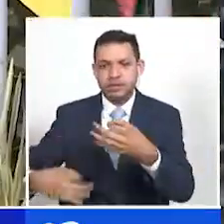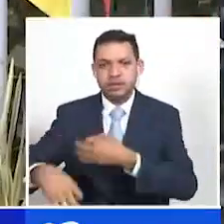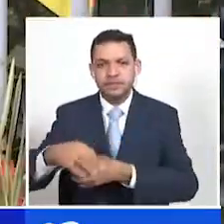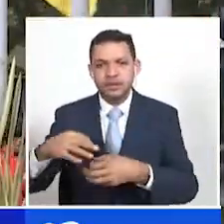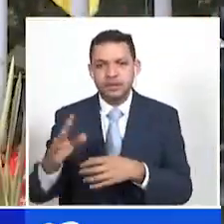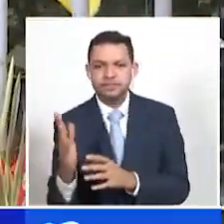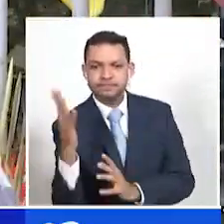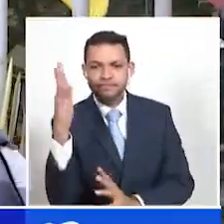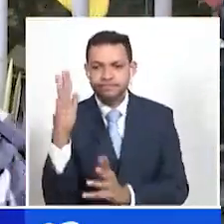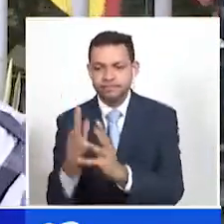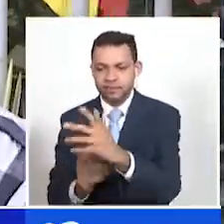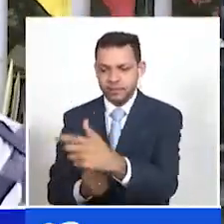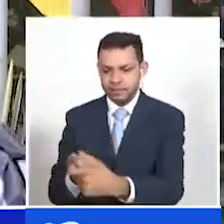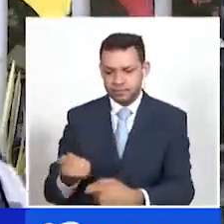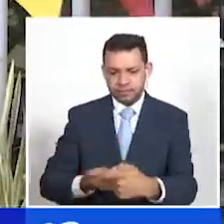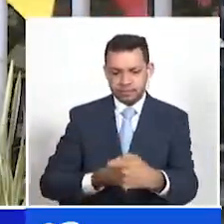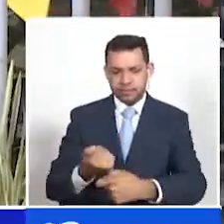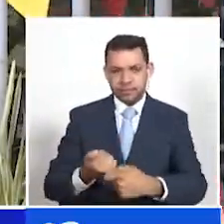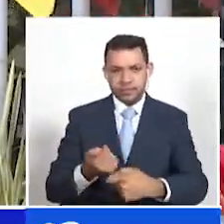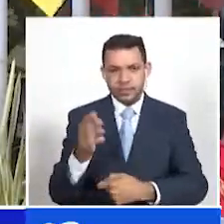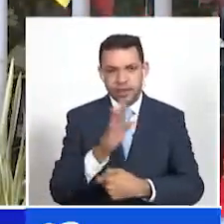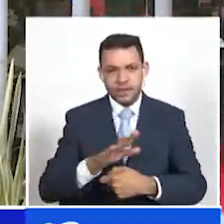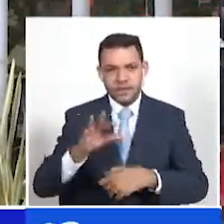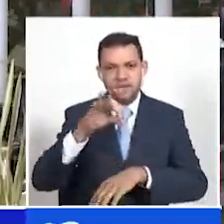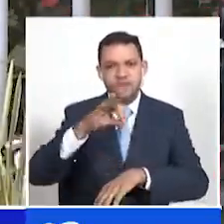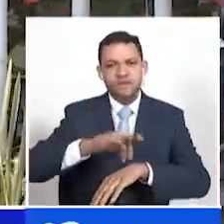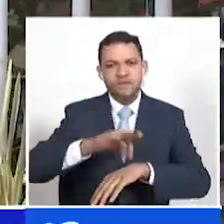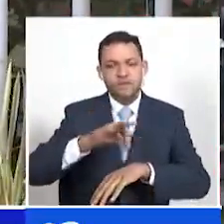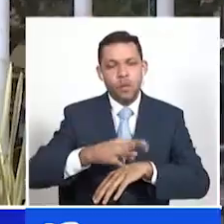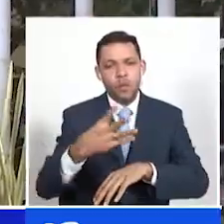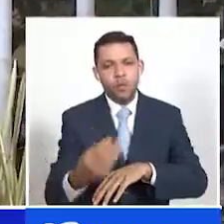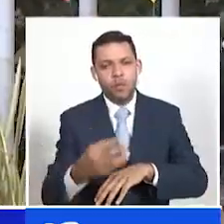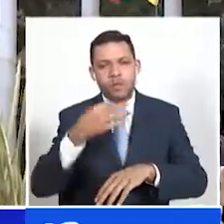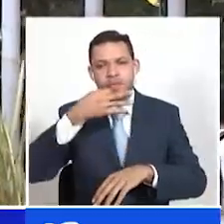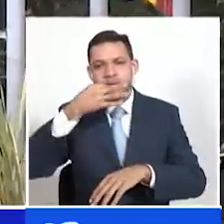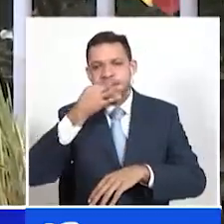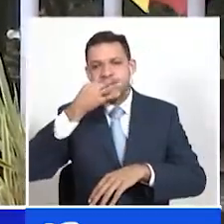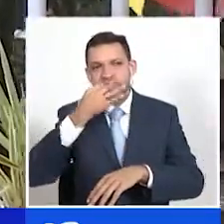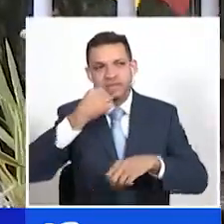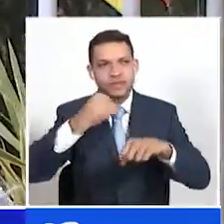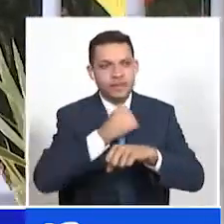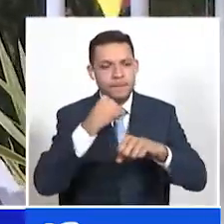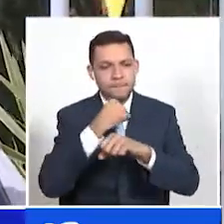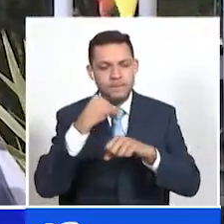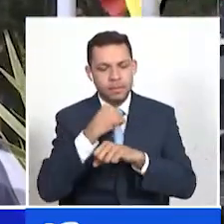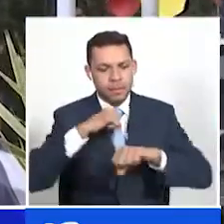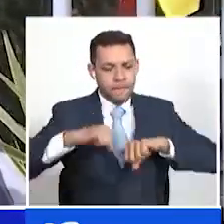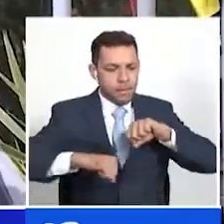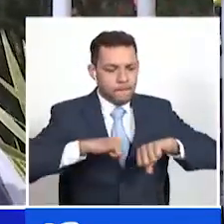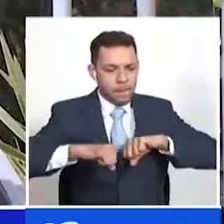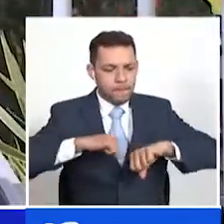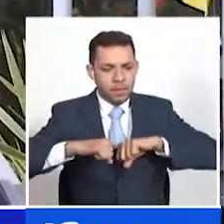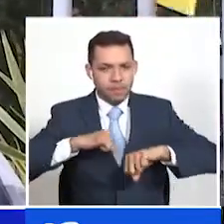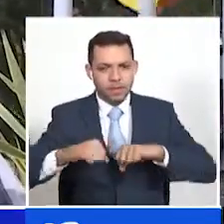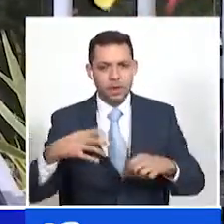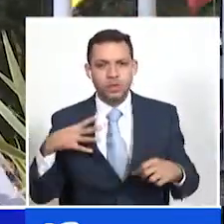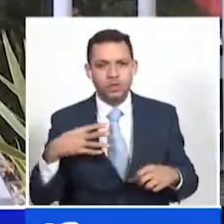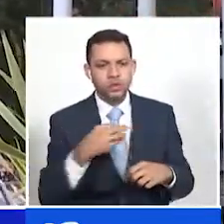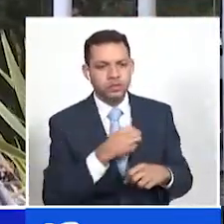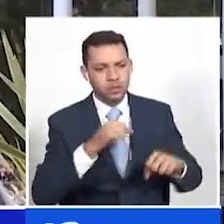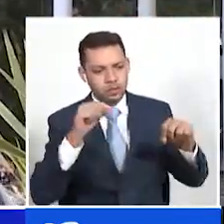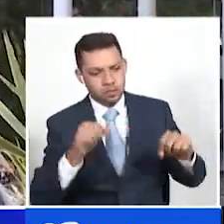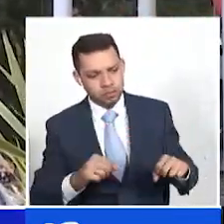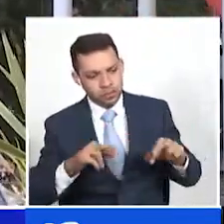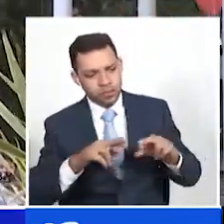los datos estadísticos de la Federación Nacional de Cafeteros para el departamento del Quindío, obviamente sí vamos a notar una